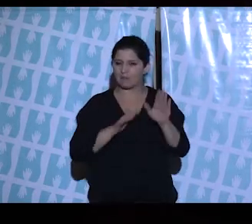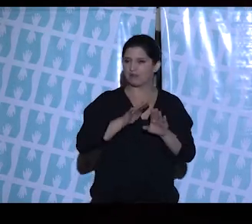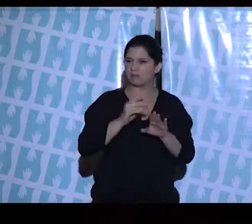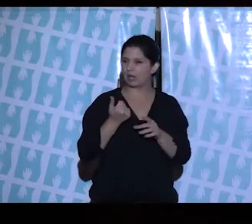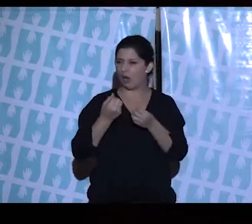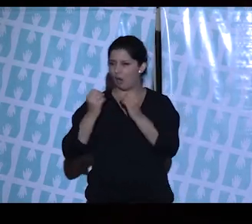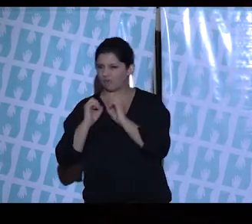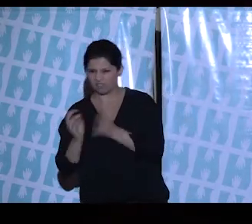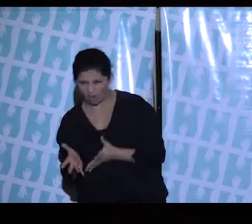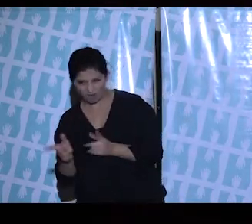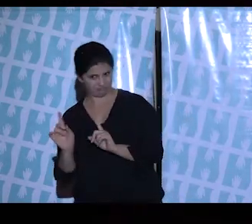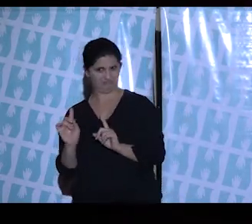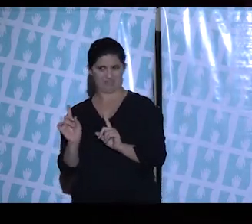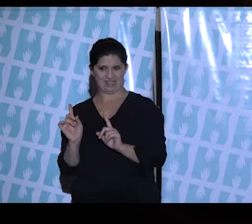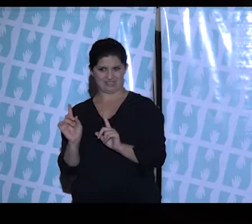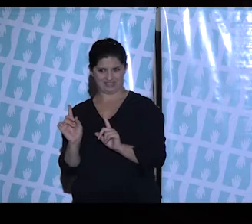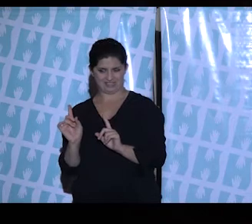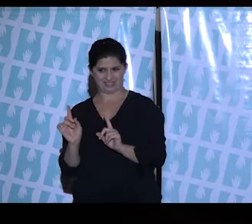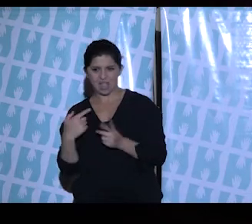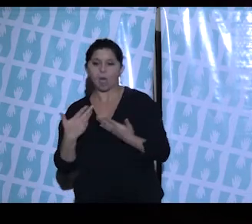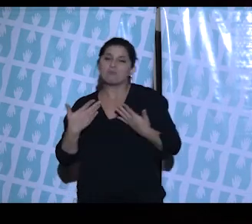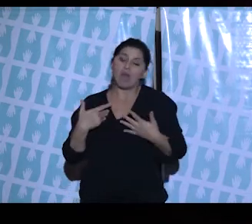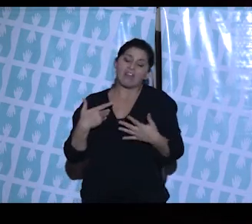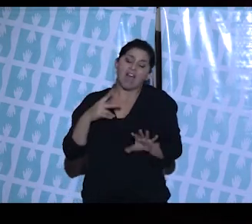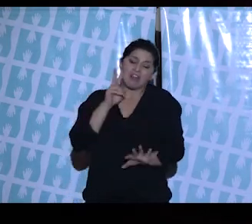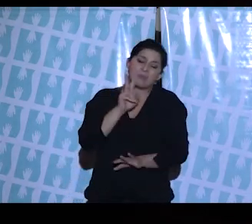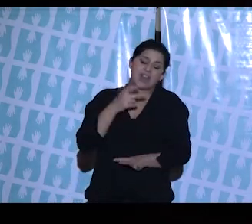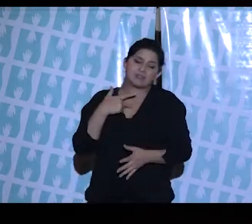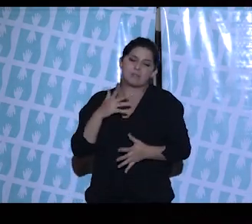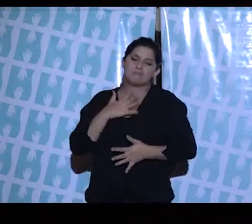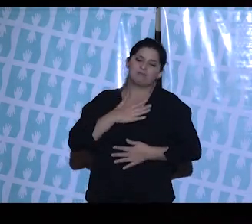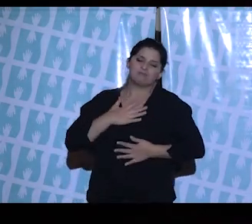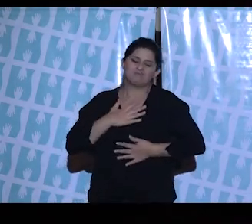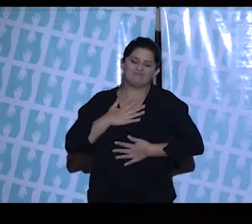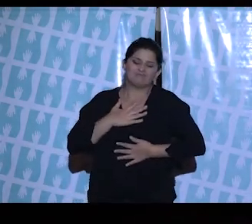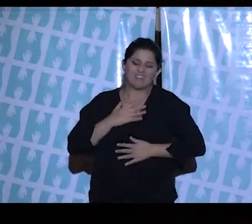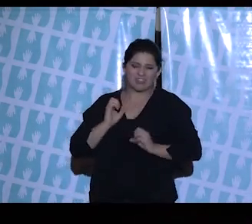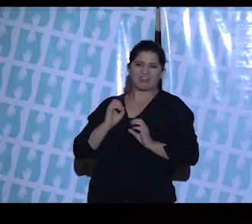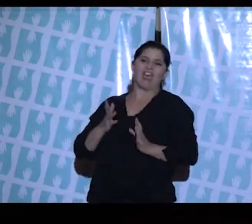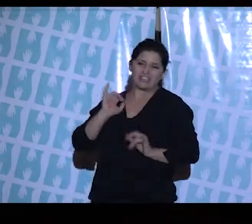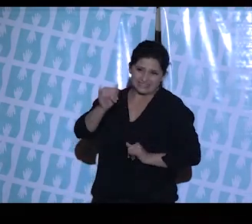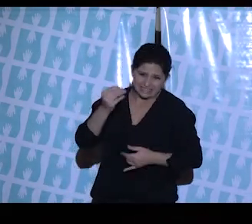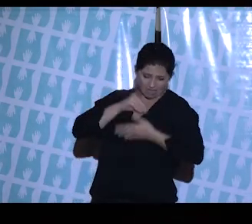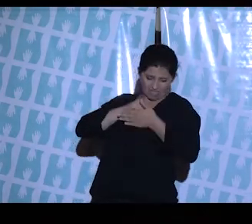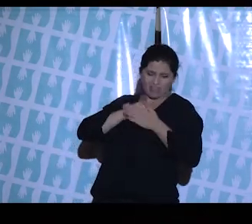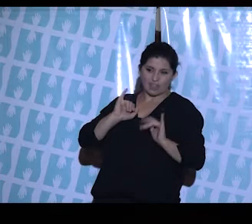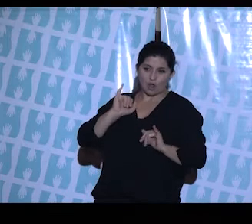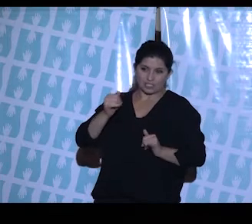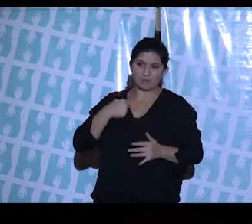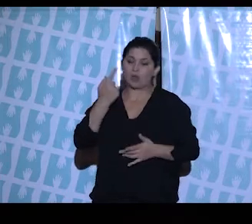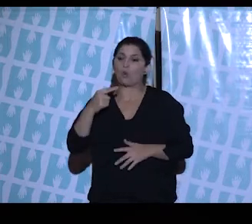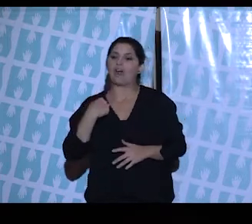debilidad. Quizás subjetivamente se sienta débil, pero no necesariamente esté débil cuando se le